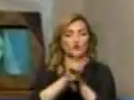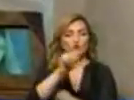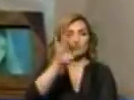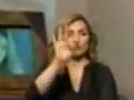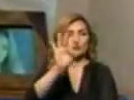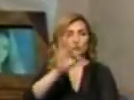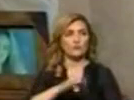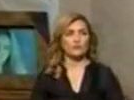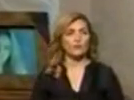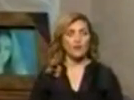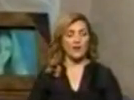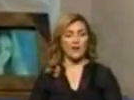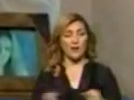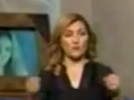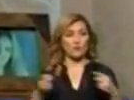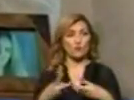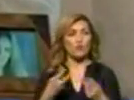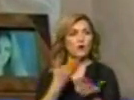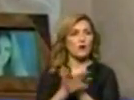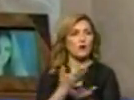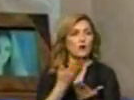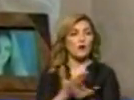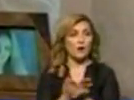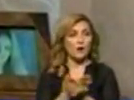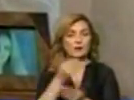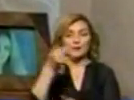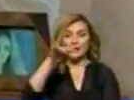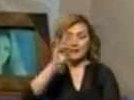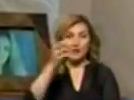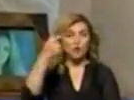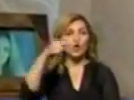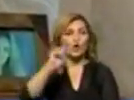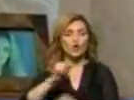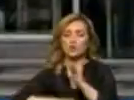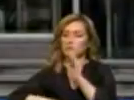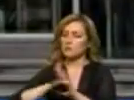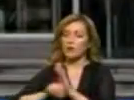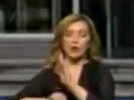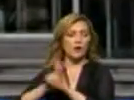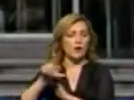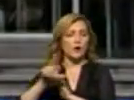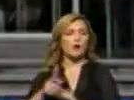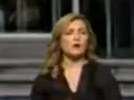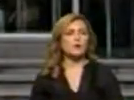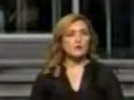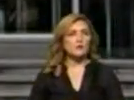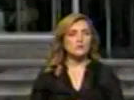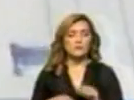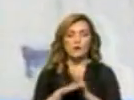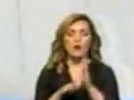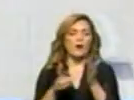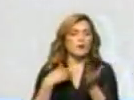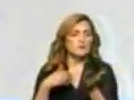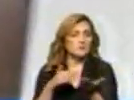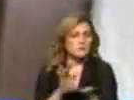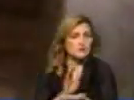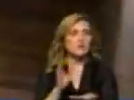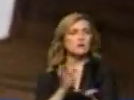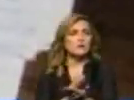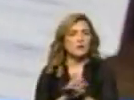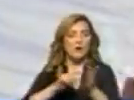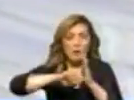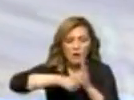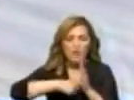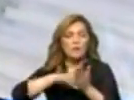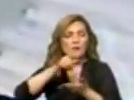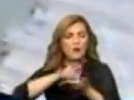Sucre presentó la oferta 17 millones más cara que la que le siguió. No obstante, el BIES ha renovado la contratación de las pólizas por